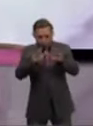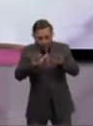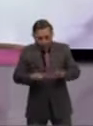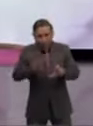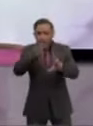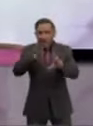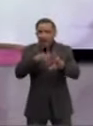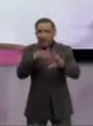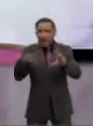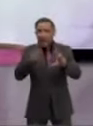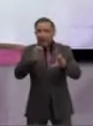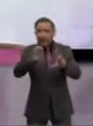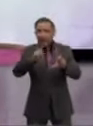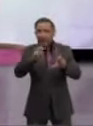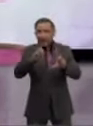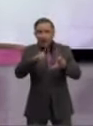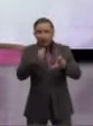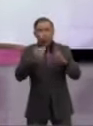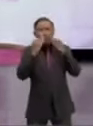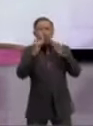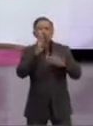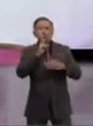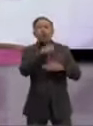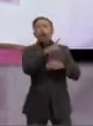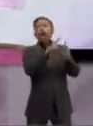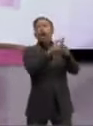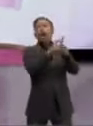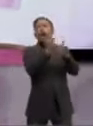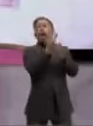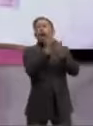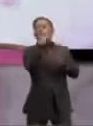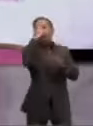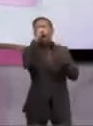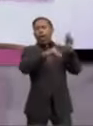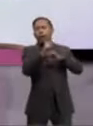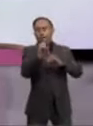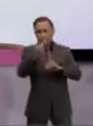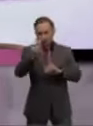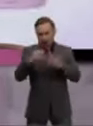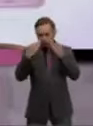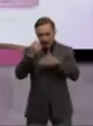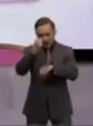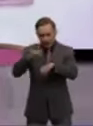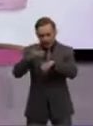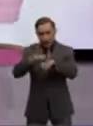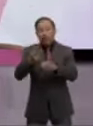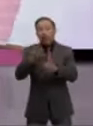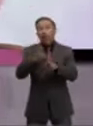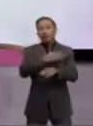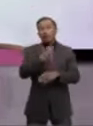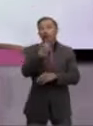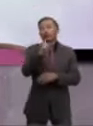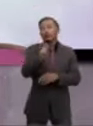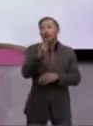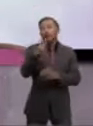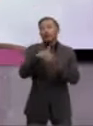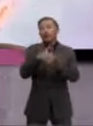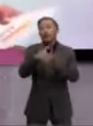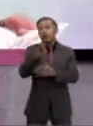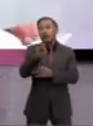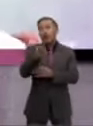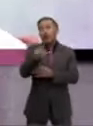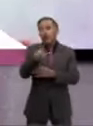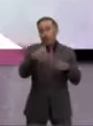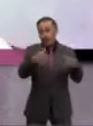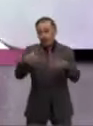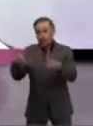a calificar los dibujos que traen los señores, ni las caricaturas. Aquí la verdad es que se producían 2.2 millones de barriles y ahorita no pasamos